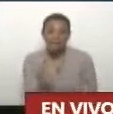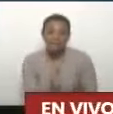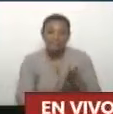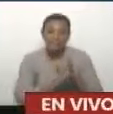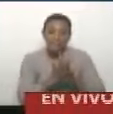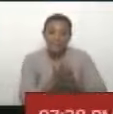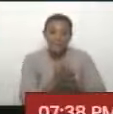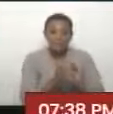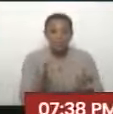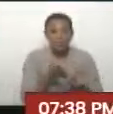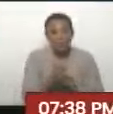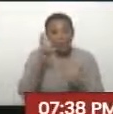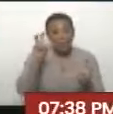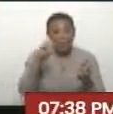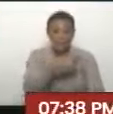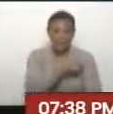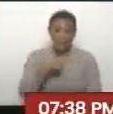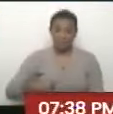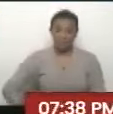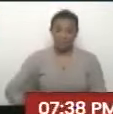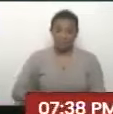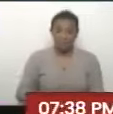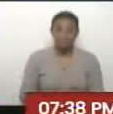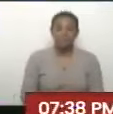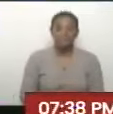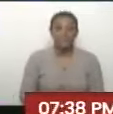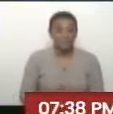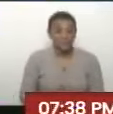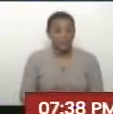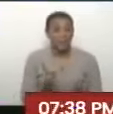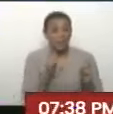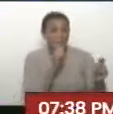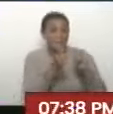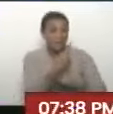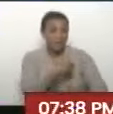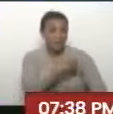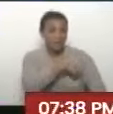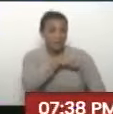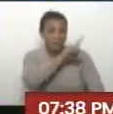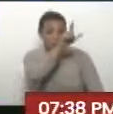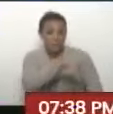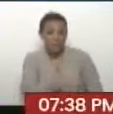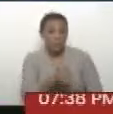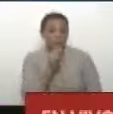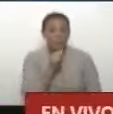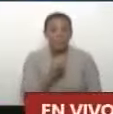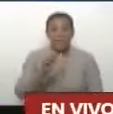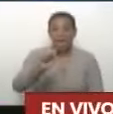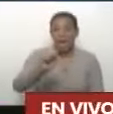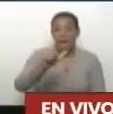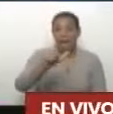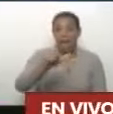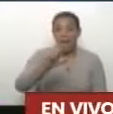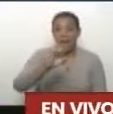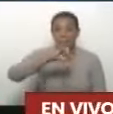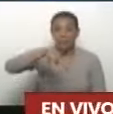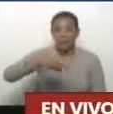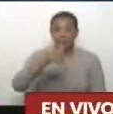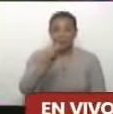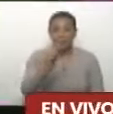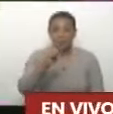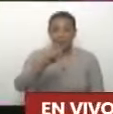sobre la china extraordinario periodista español Alejandro brusual